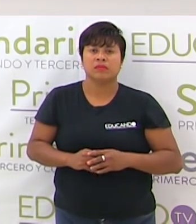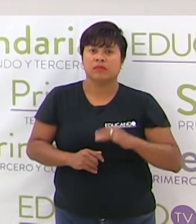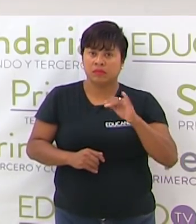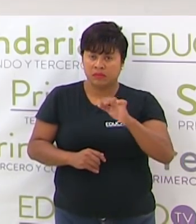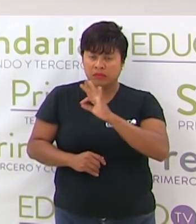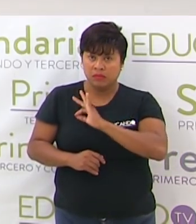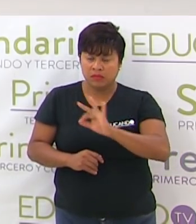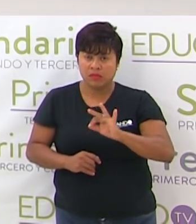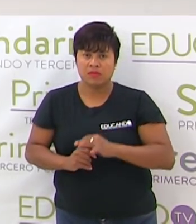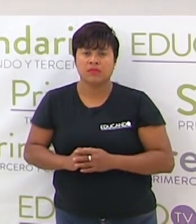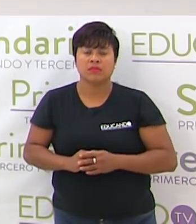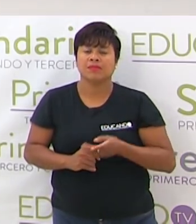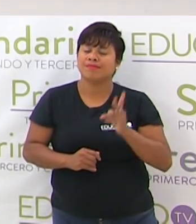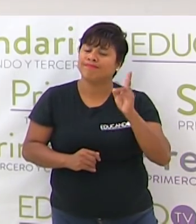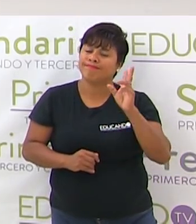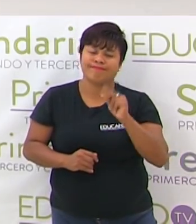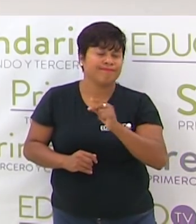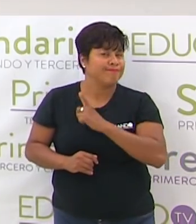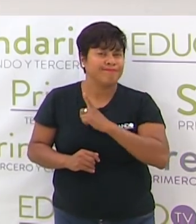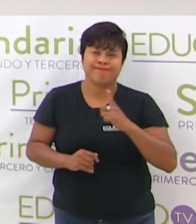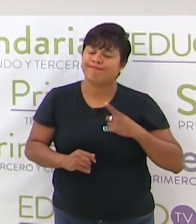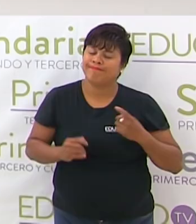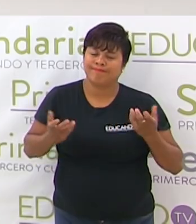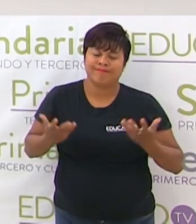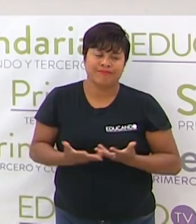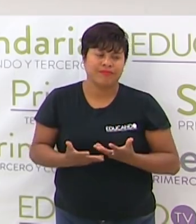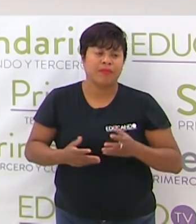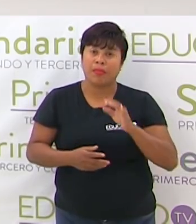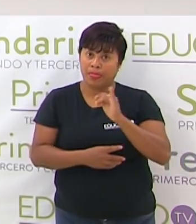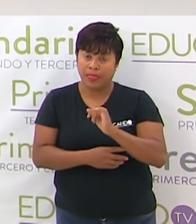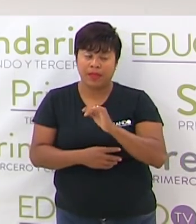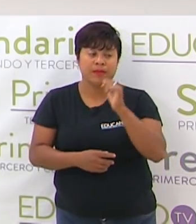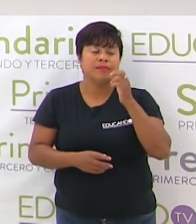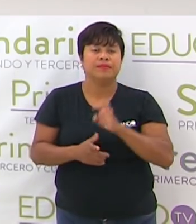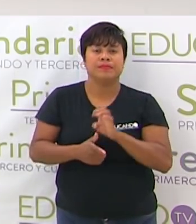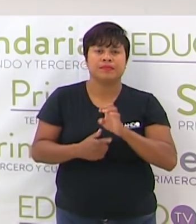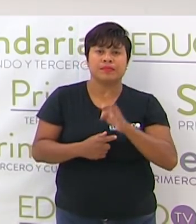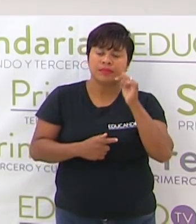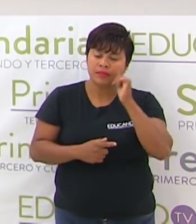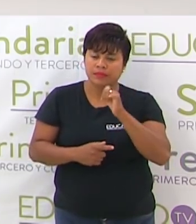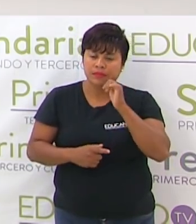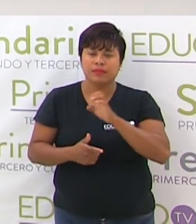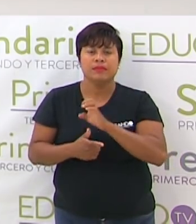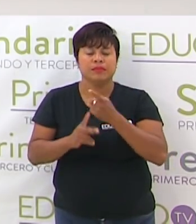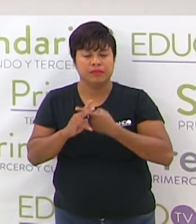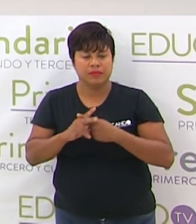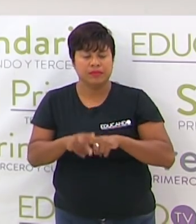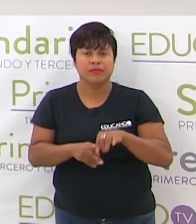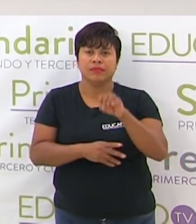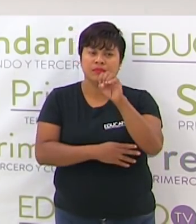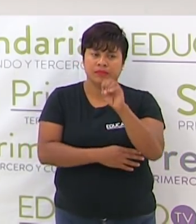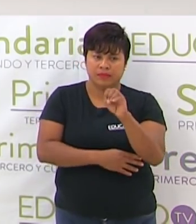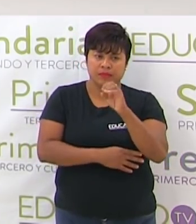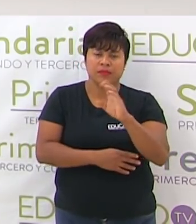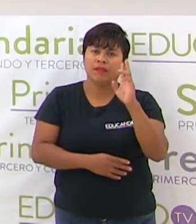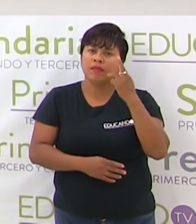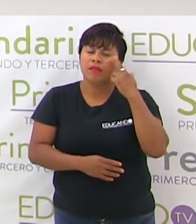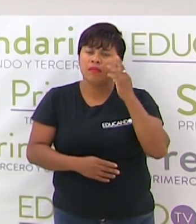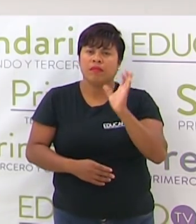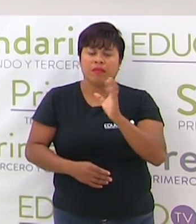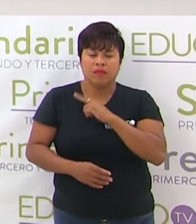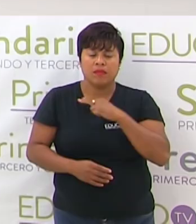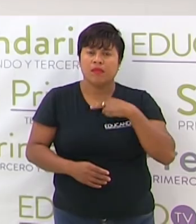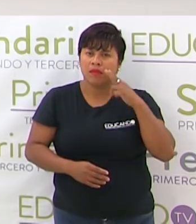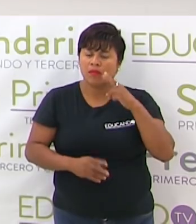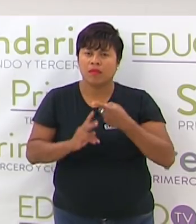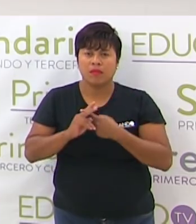Sí, se puede, pero no se debe, ¿sí? Entonces, siempre vamos a iniciar del 0. ¿Recuerdas cuando vimos el uso de la